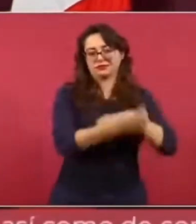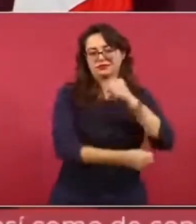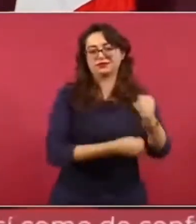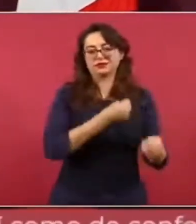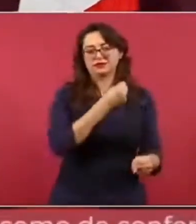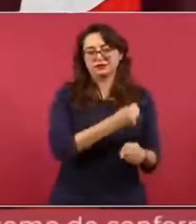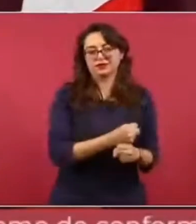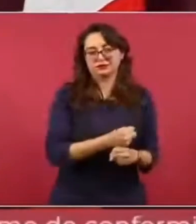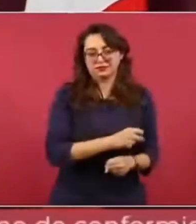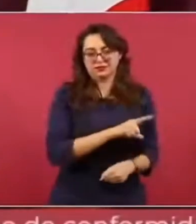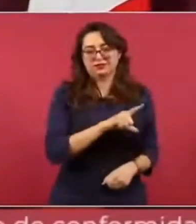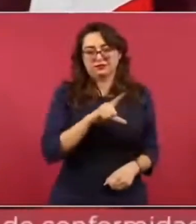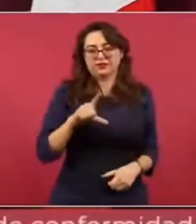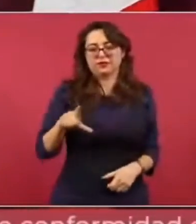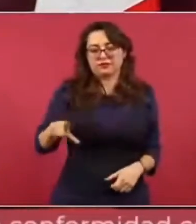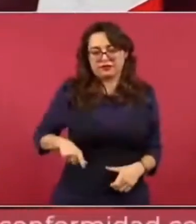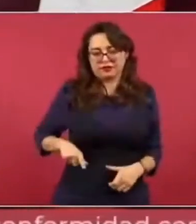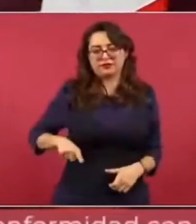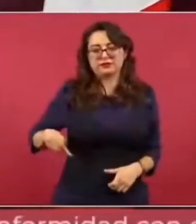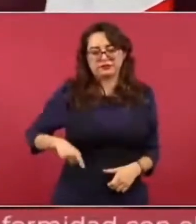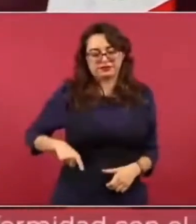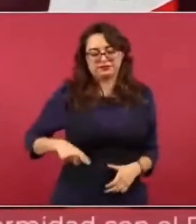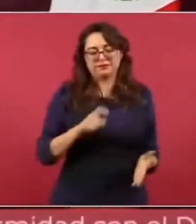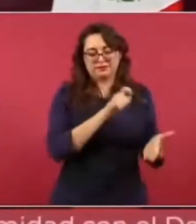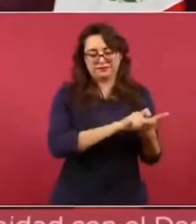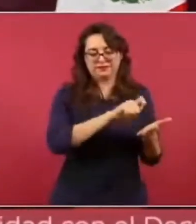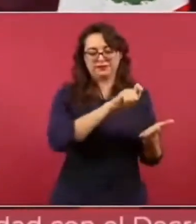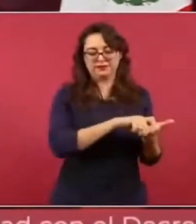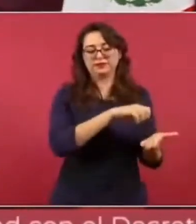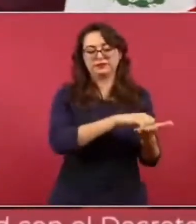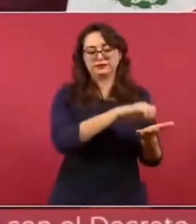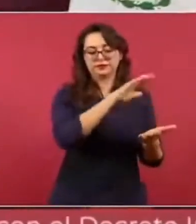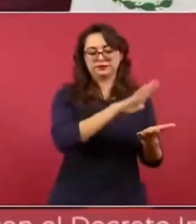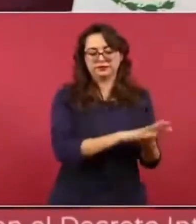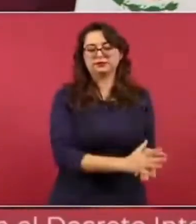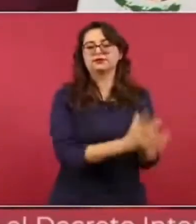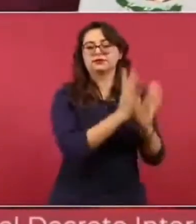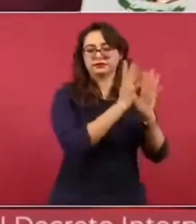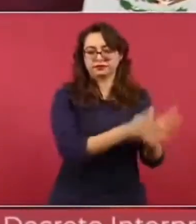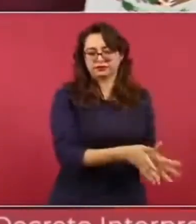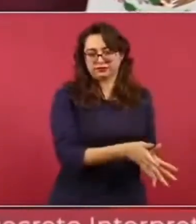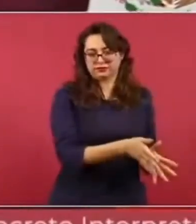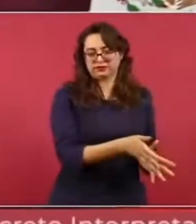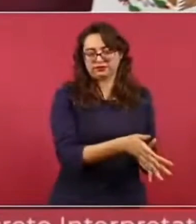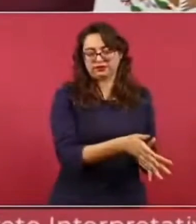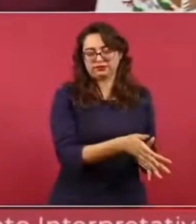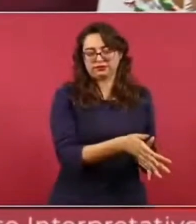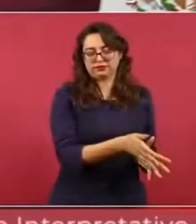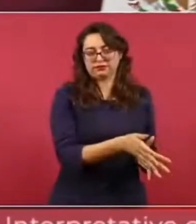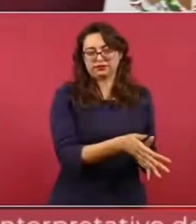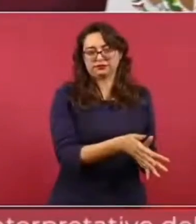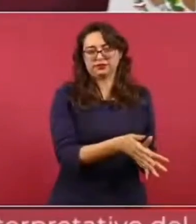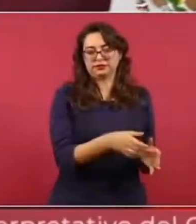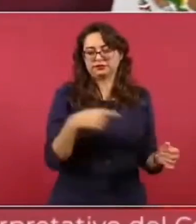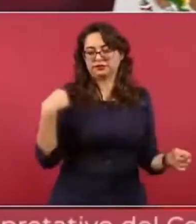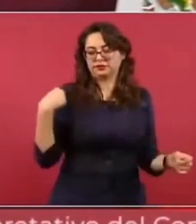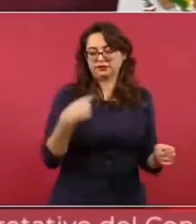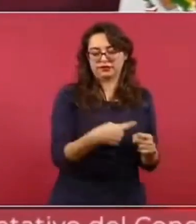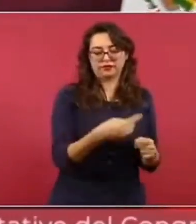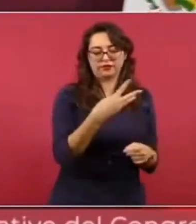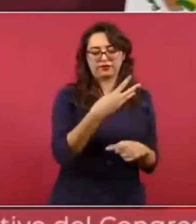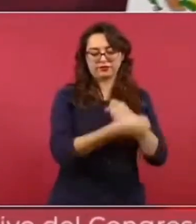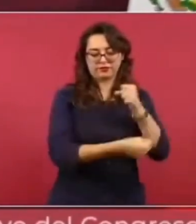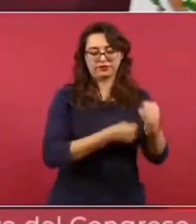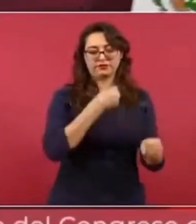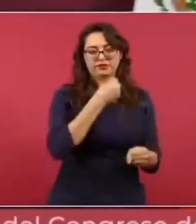los primeros 3 años de este gobierno, narra lo que hicimos en los primeros